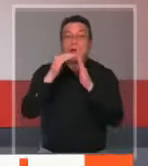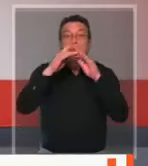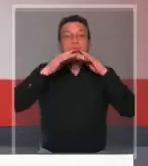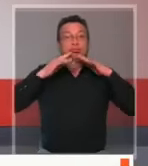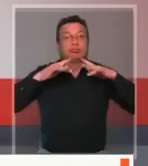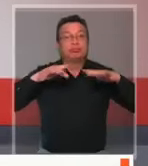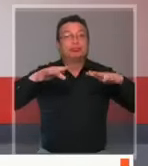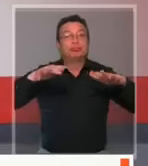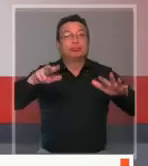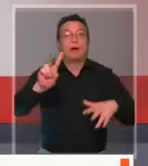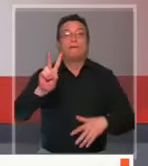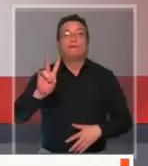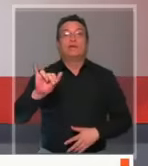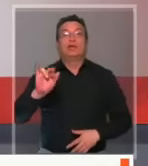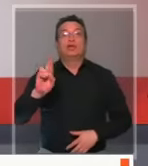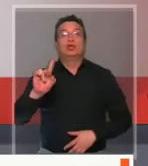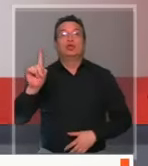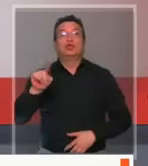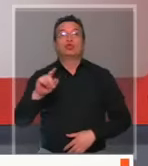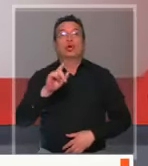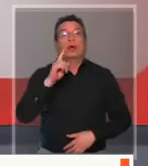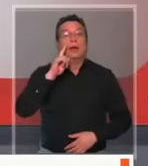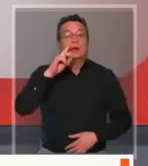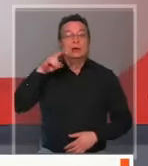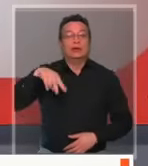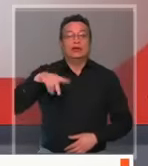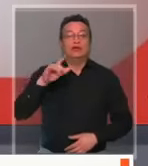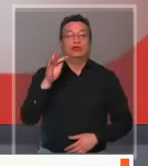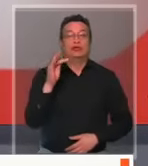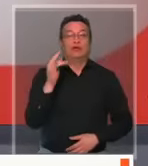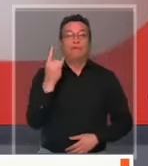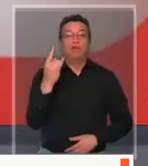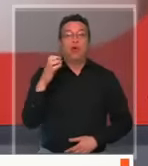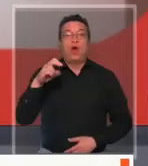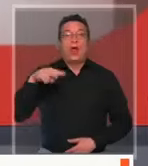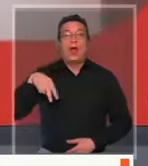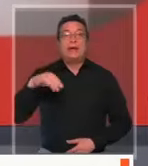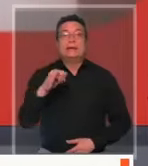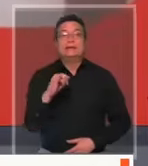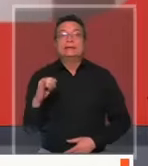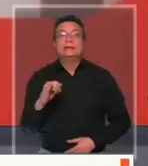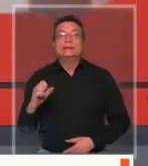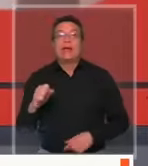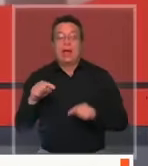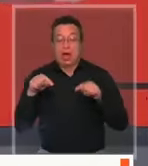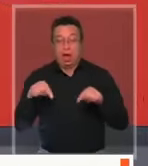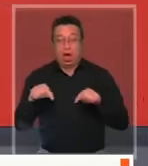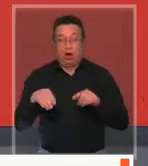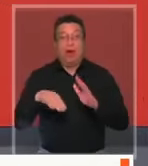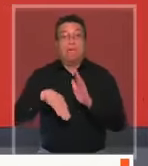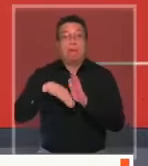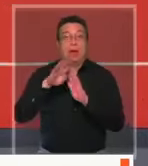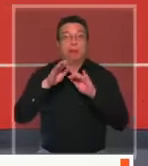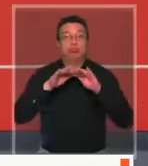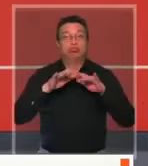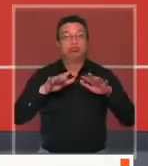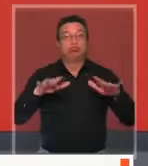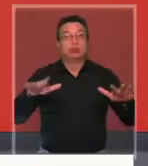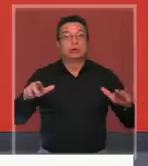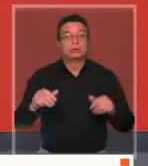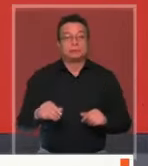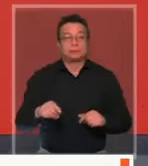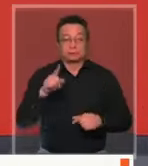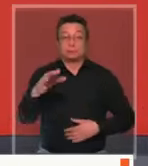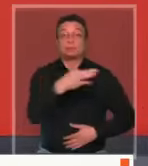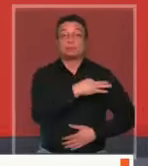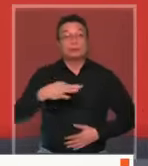circulación viral, especialmente de la influenza que está hoy día atendiendo, ¿no?, a la autoridad. Sí, pese a que el